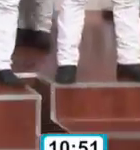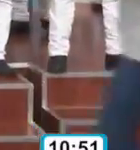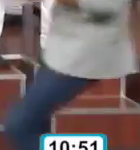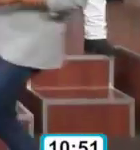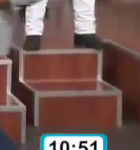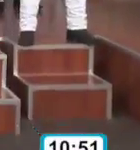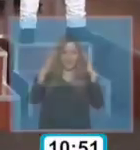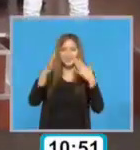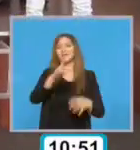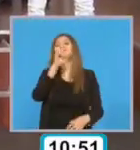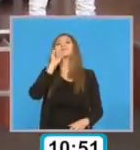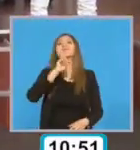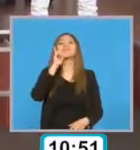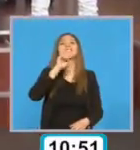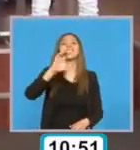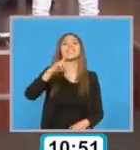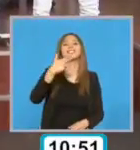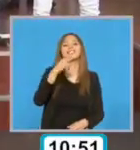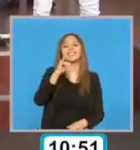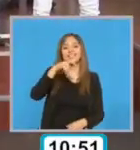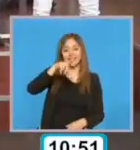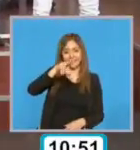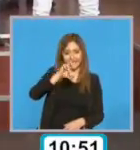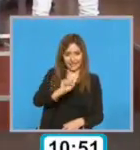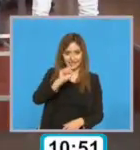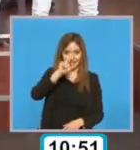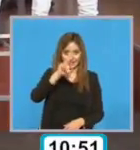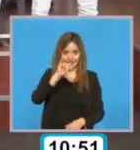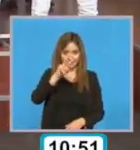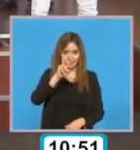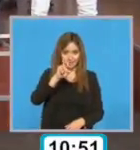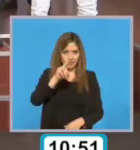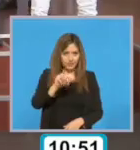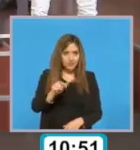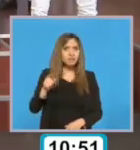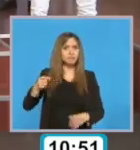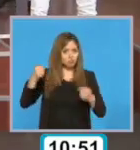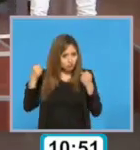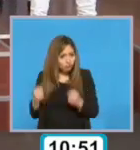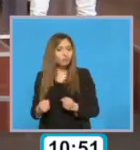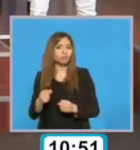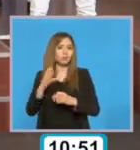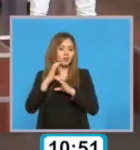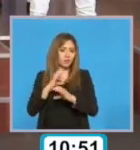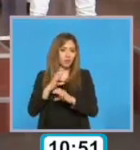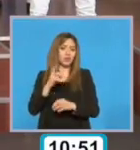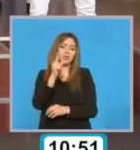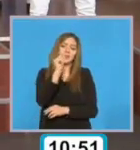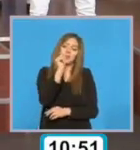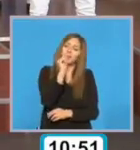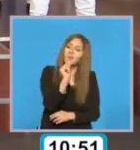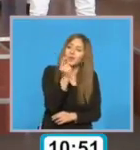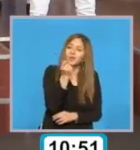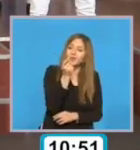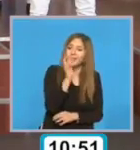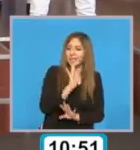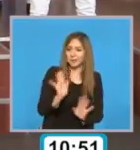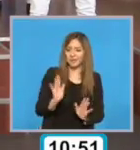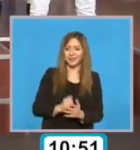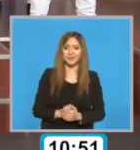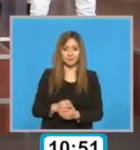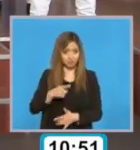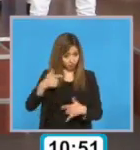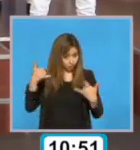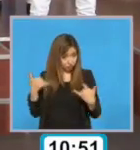¡Aplauso para Chiqui Rivera! Gracias, gracias. Muy bien, la necia. ¿Y si eres necia? Poquito, Poquito. terca, un poquito nomás.